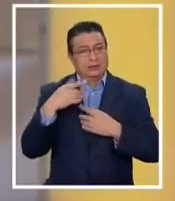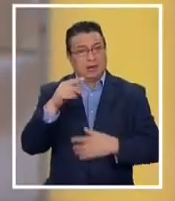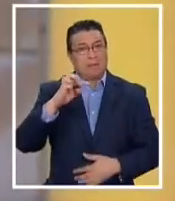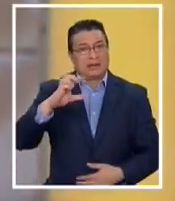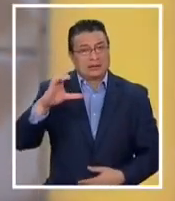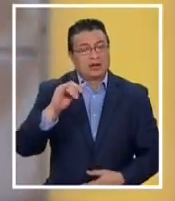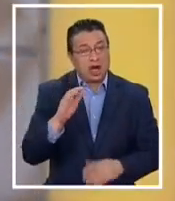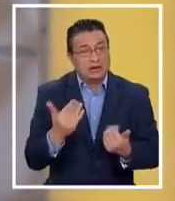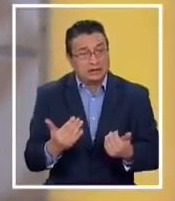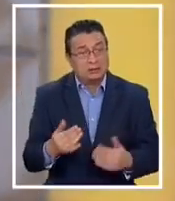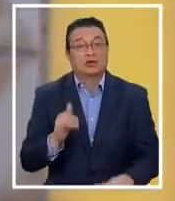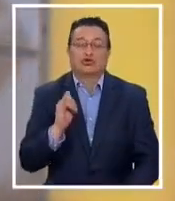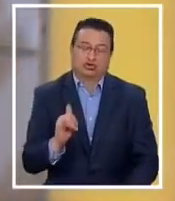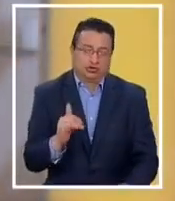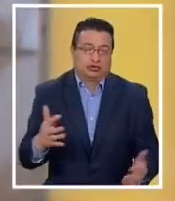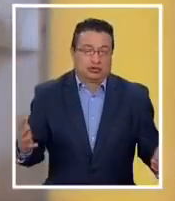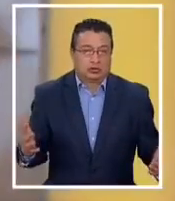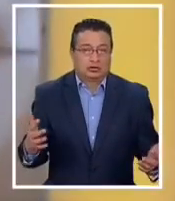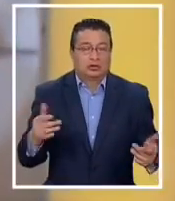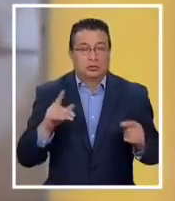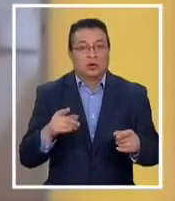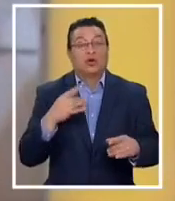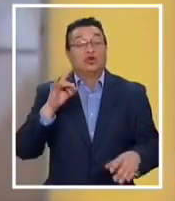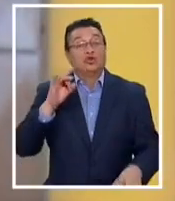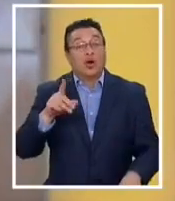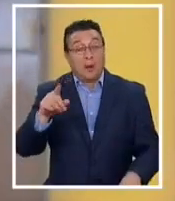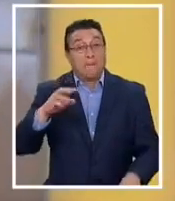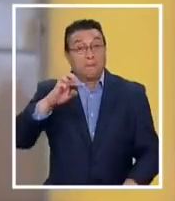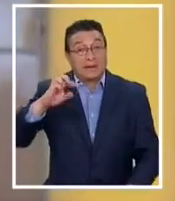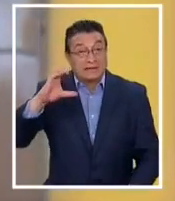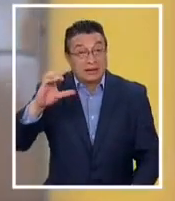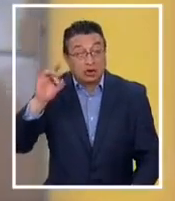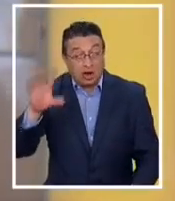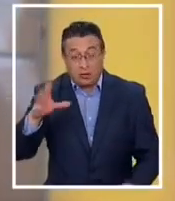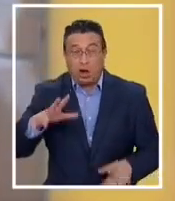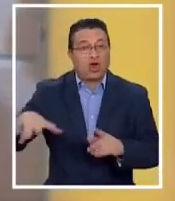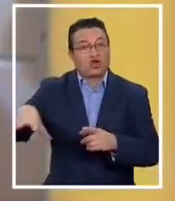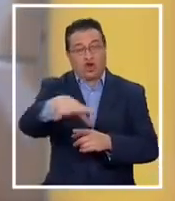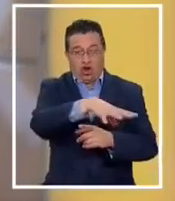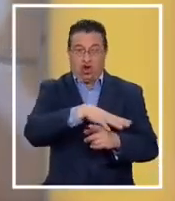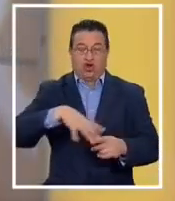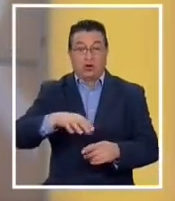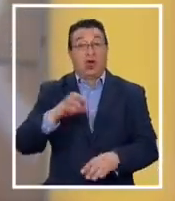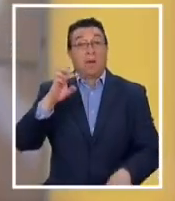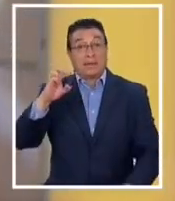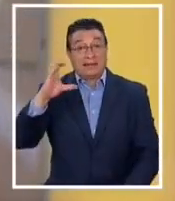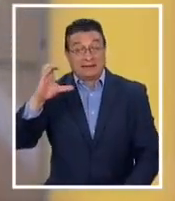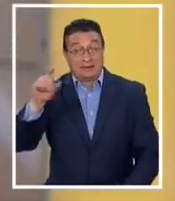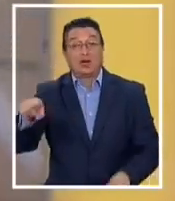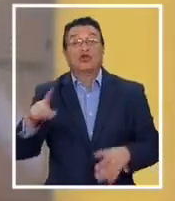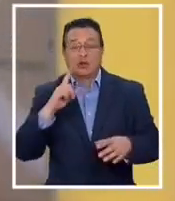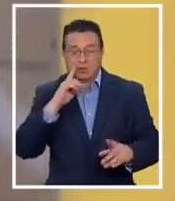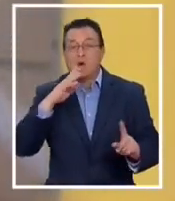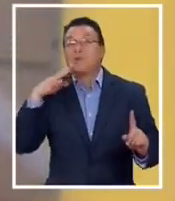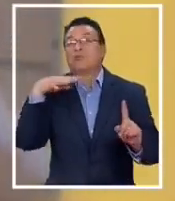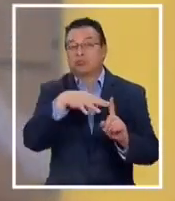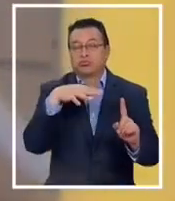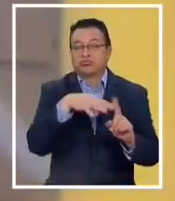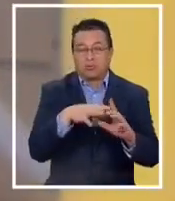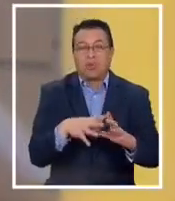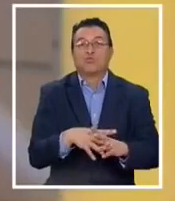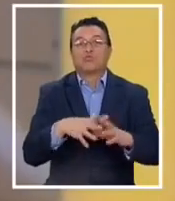comunista absolutamente no se hacía parte el partido comunista yo creo que del bloque como bloque porque el partido comunista fue muy crítico